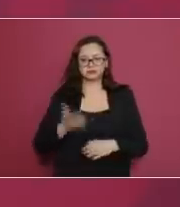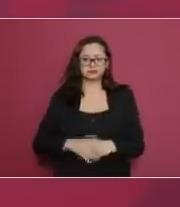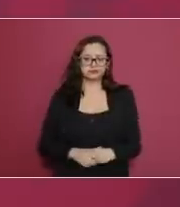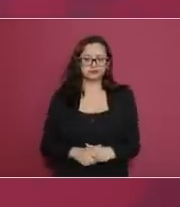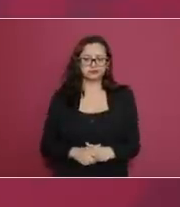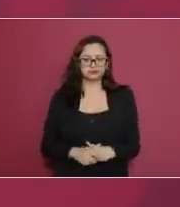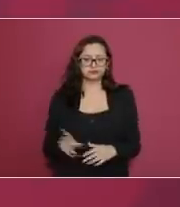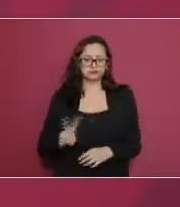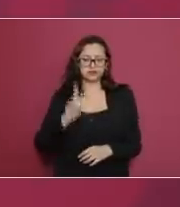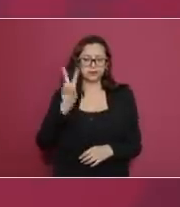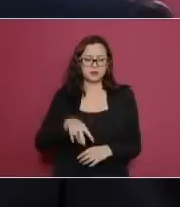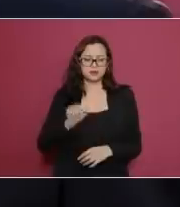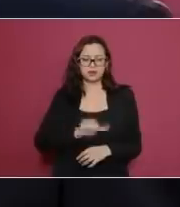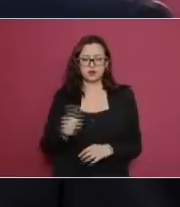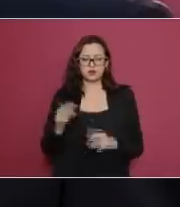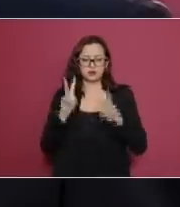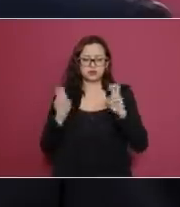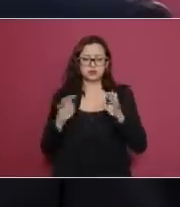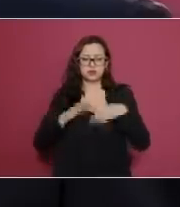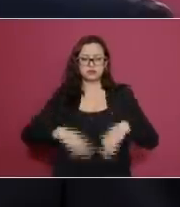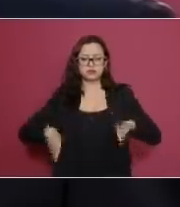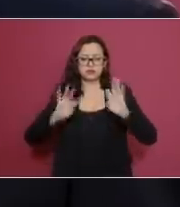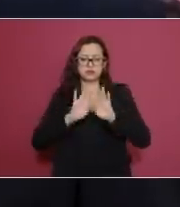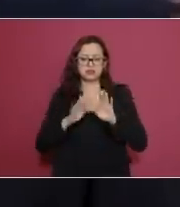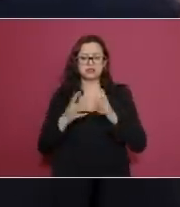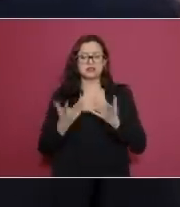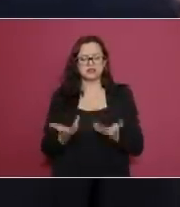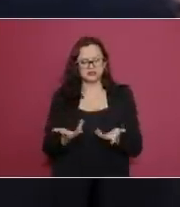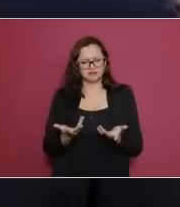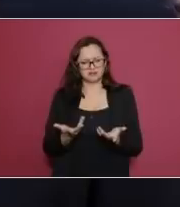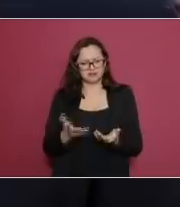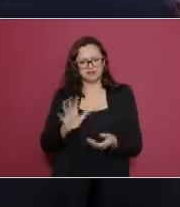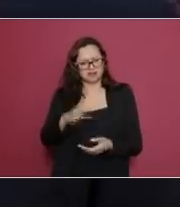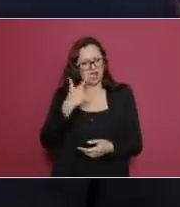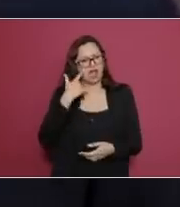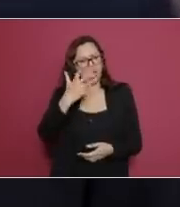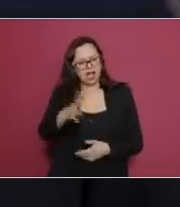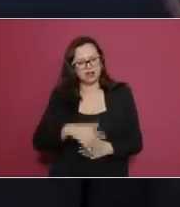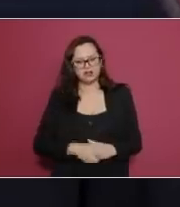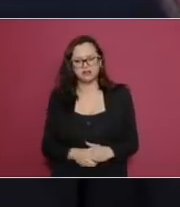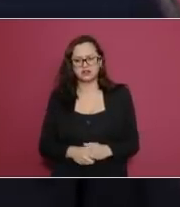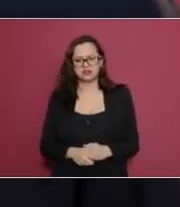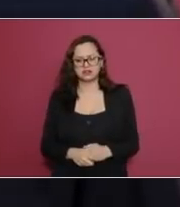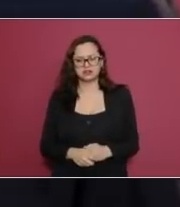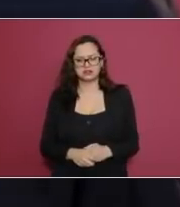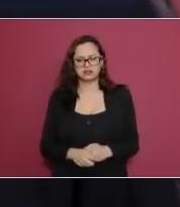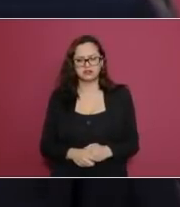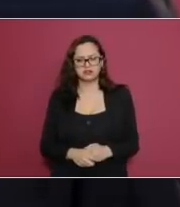ese es otro tema también importante, polémico. A ver, ¿por qué se rescató